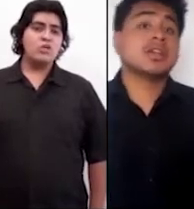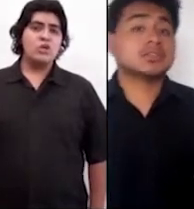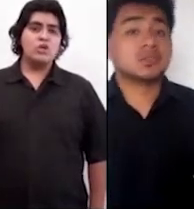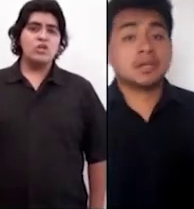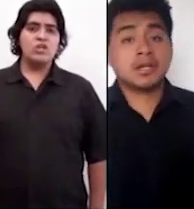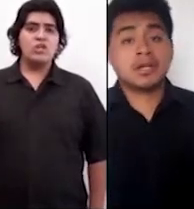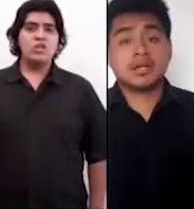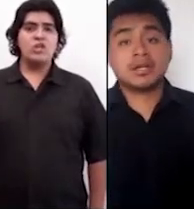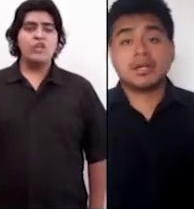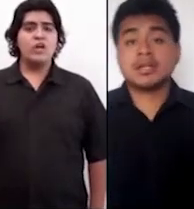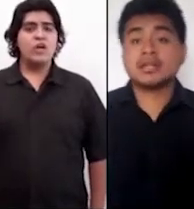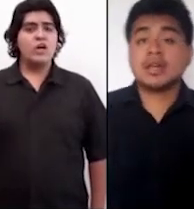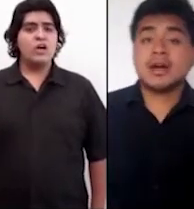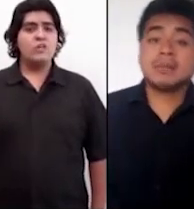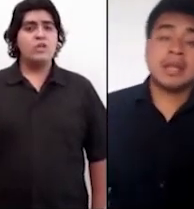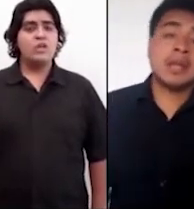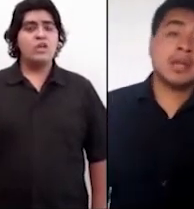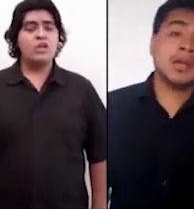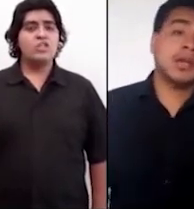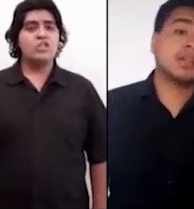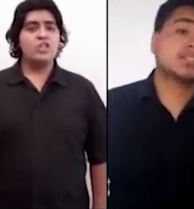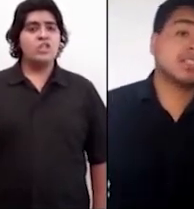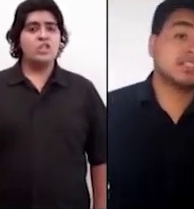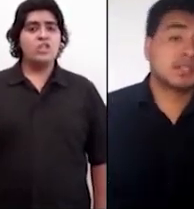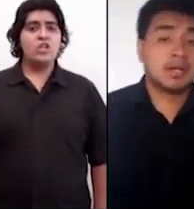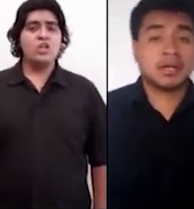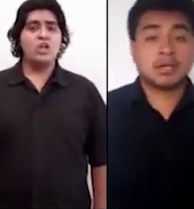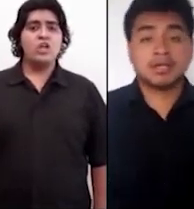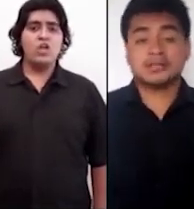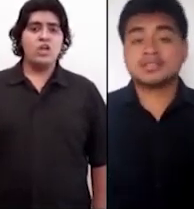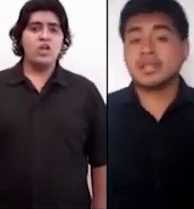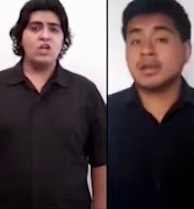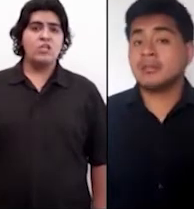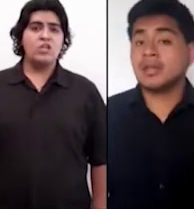soy lo que dices